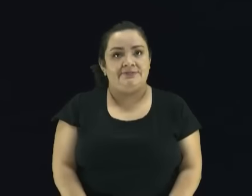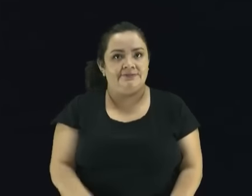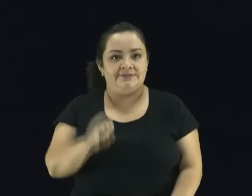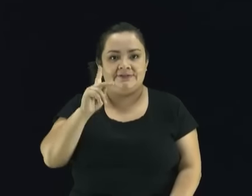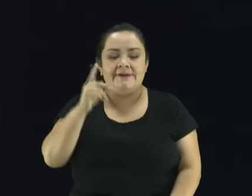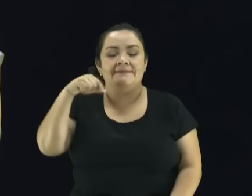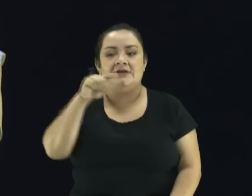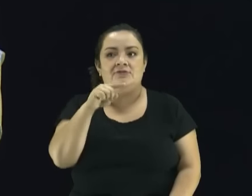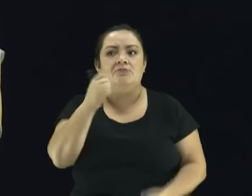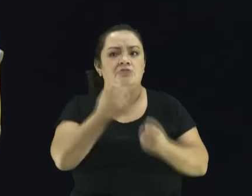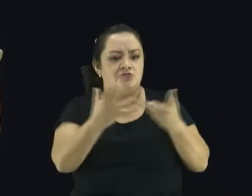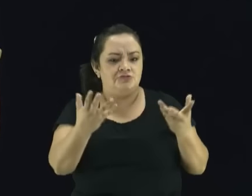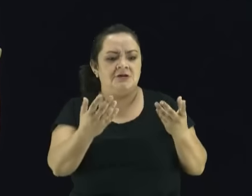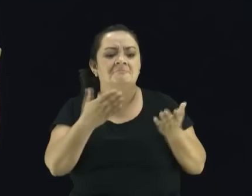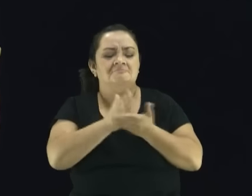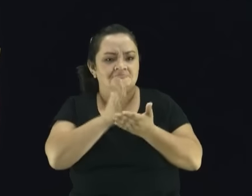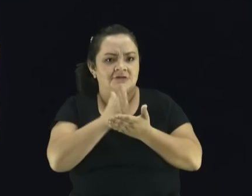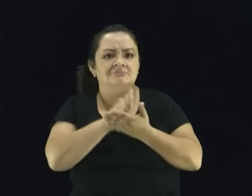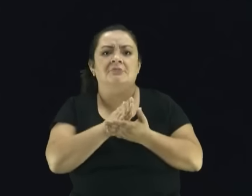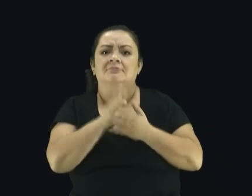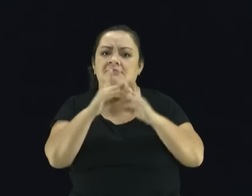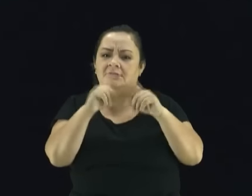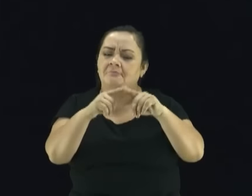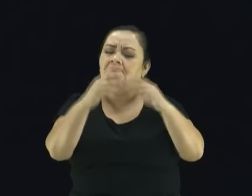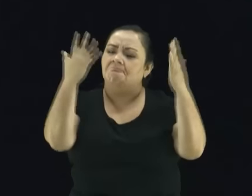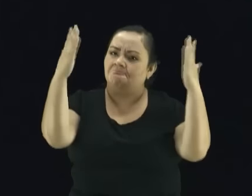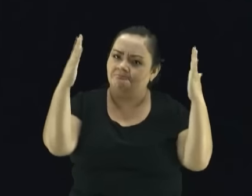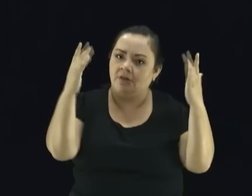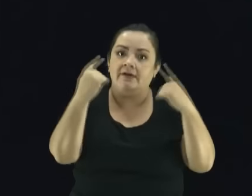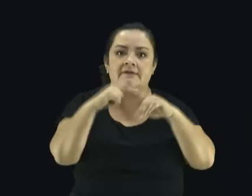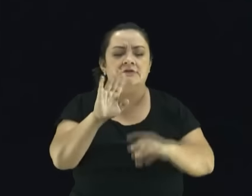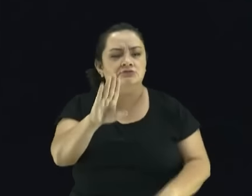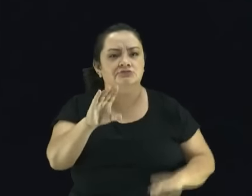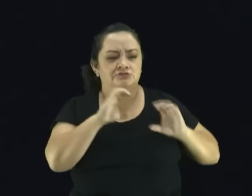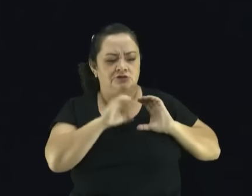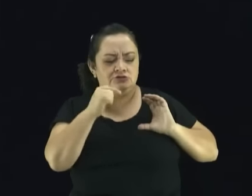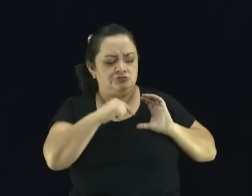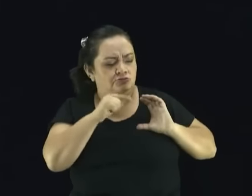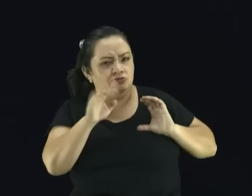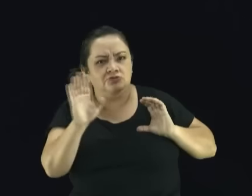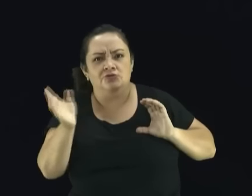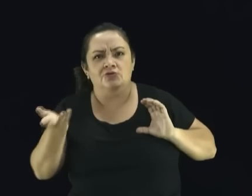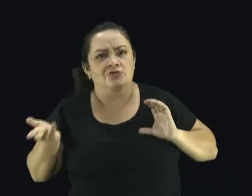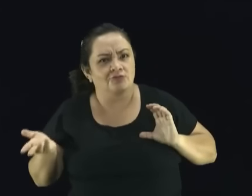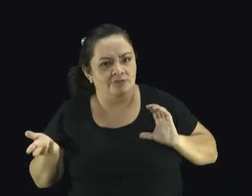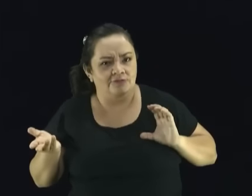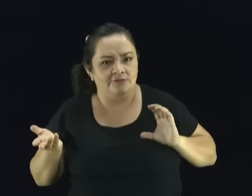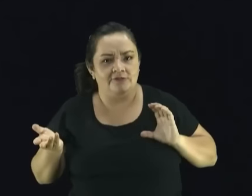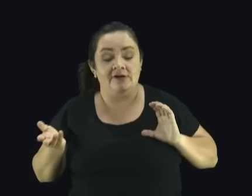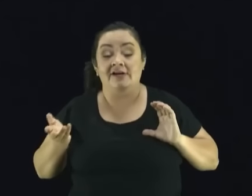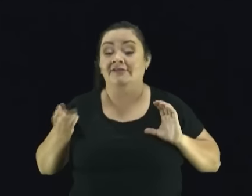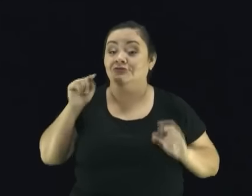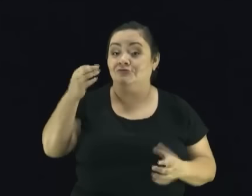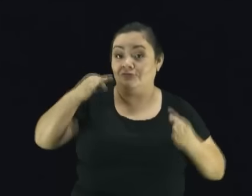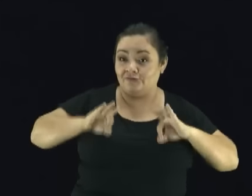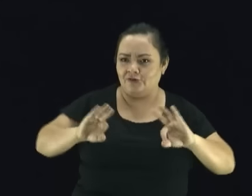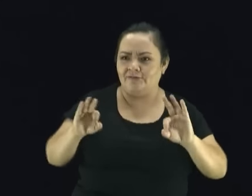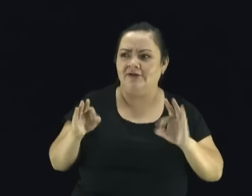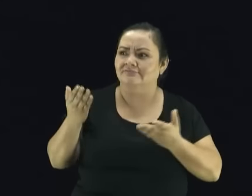su corazón los resultados de su corazón se notan y se dan a conocer la manera como Trata a los